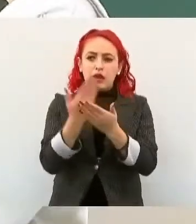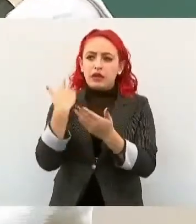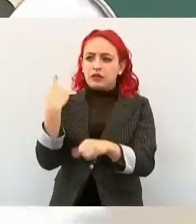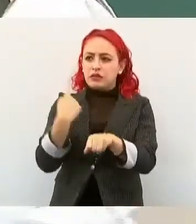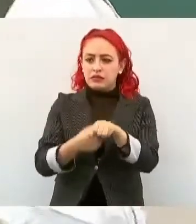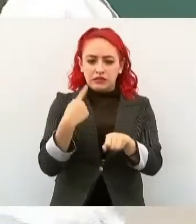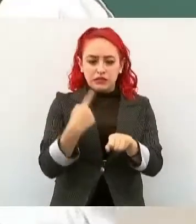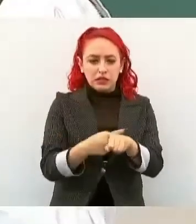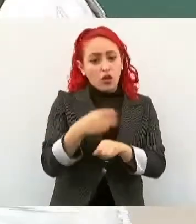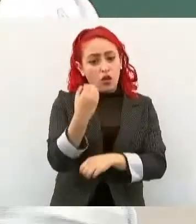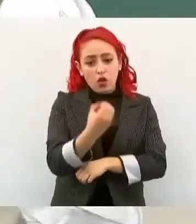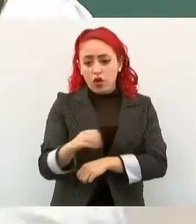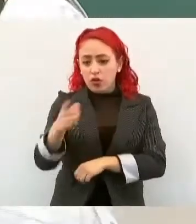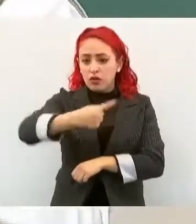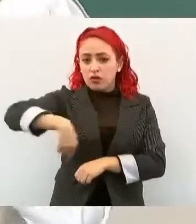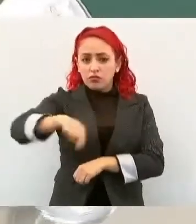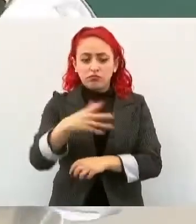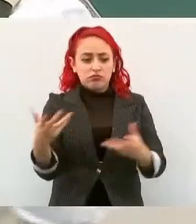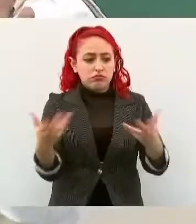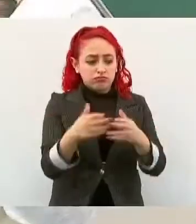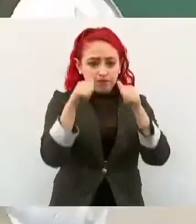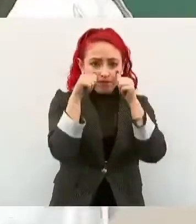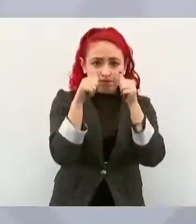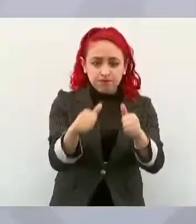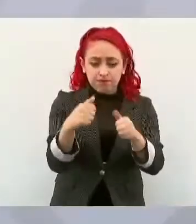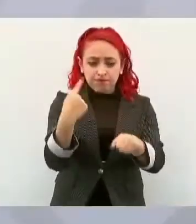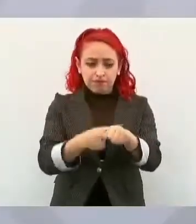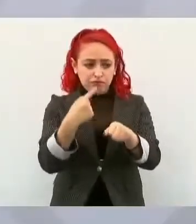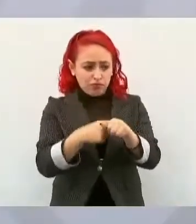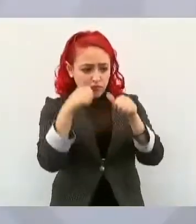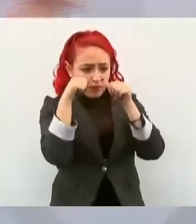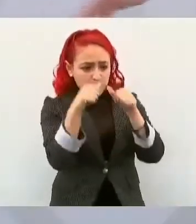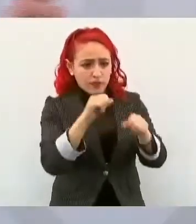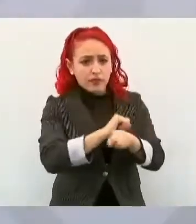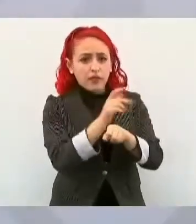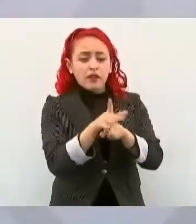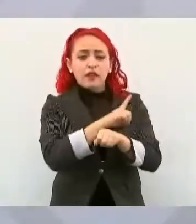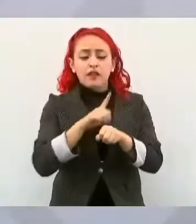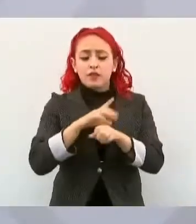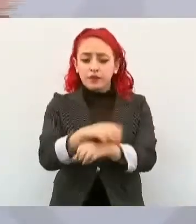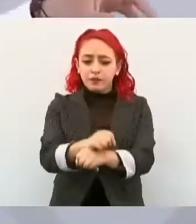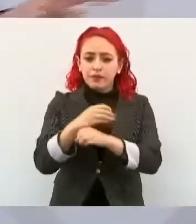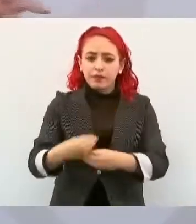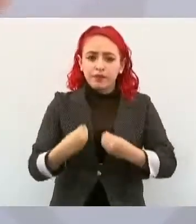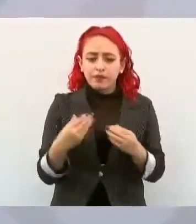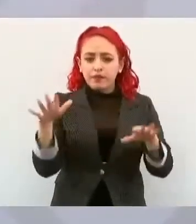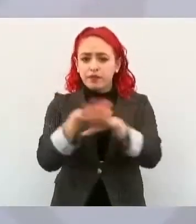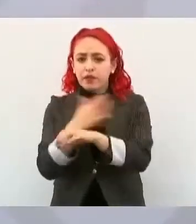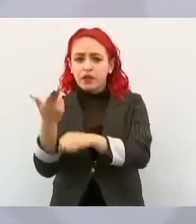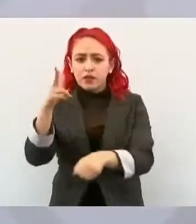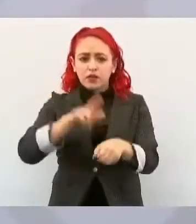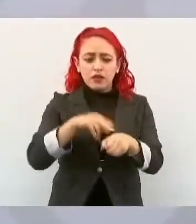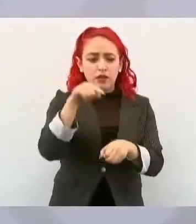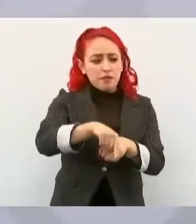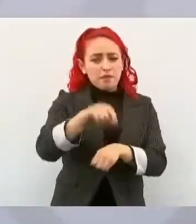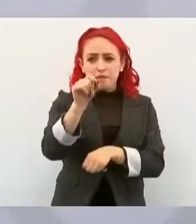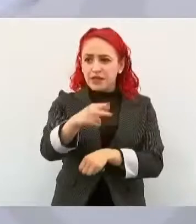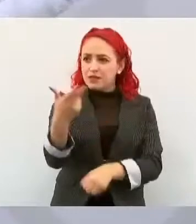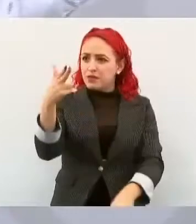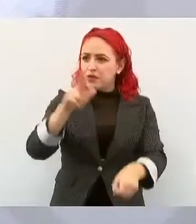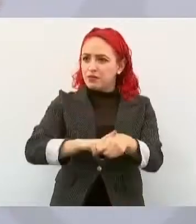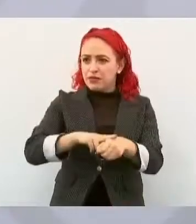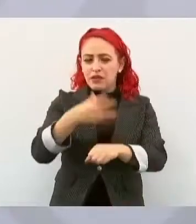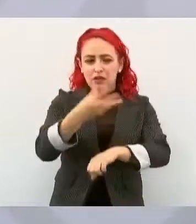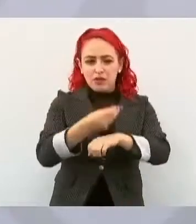nos obligó a todos a dedicarnos a la atención de esa enfermedad. Había que salvar vidas, había que reconvertir hospitales. Este mismo hospital